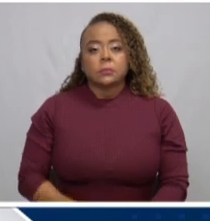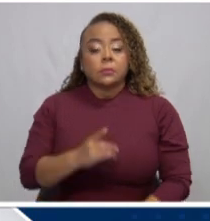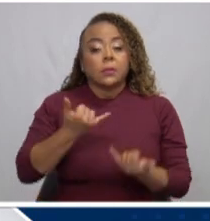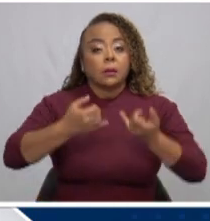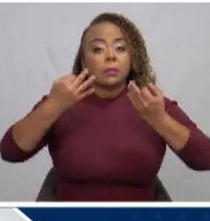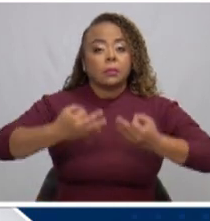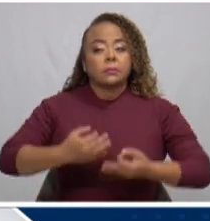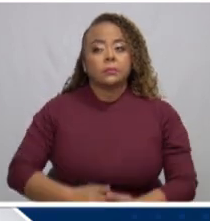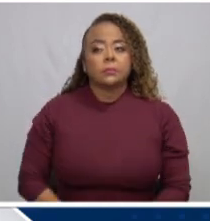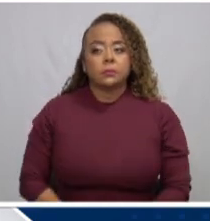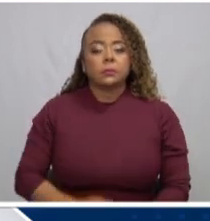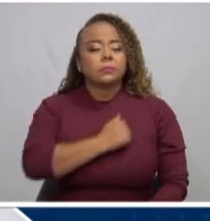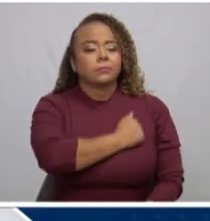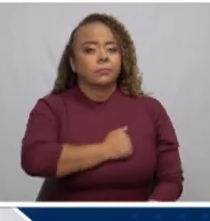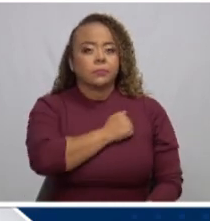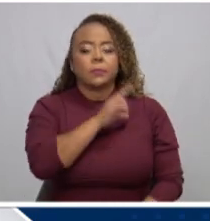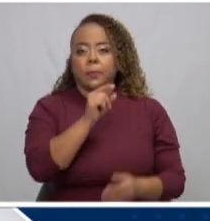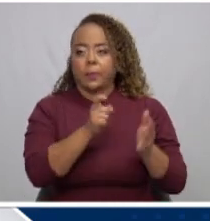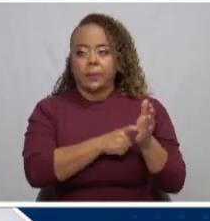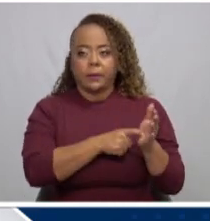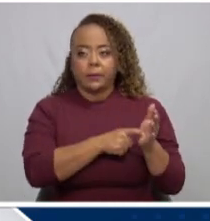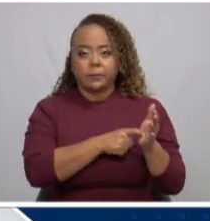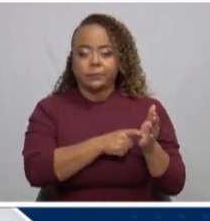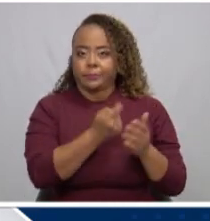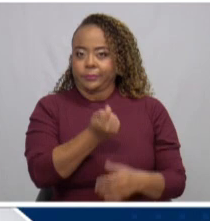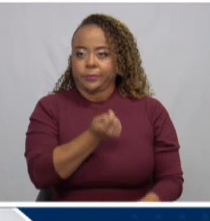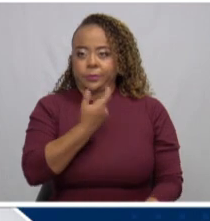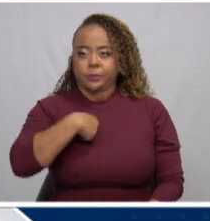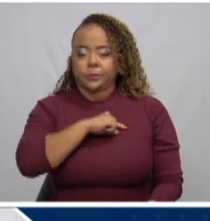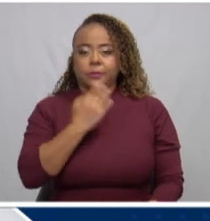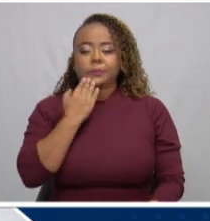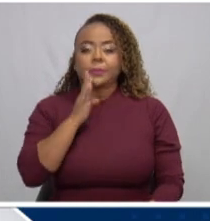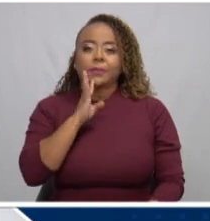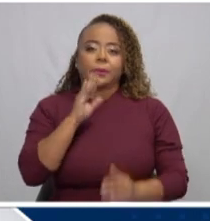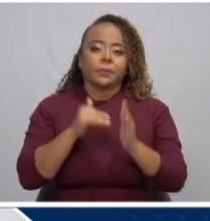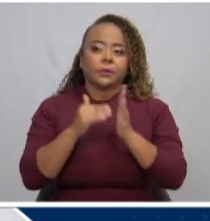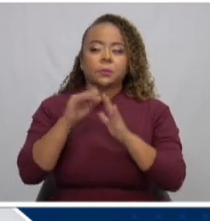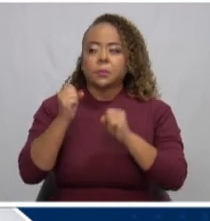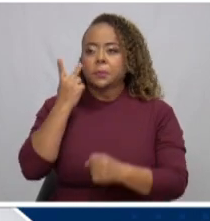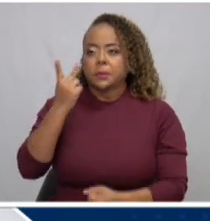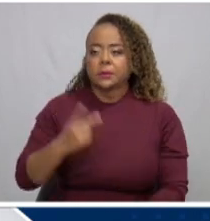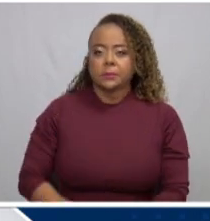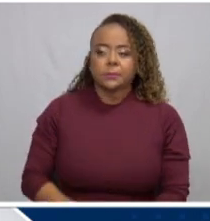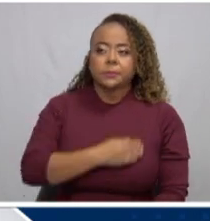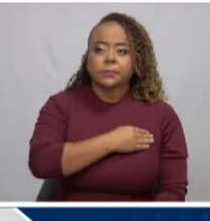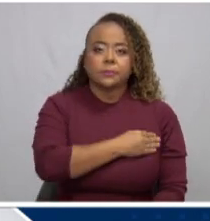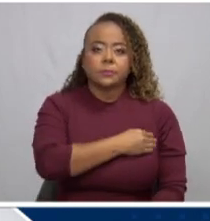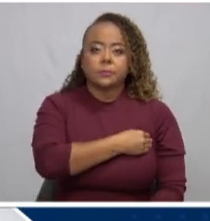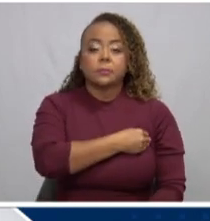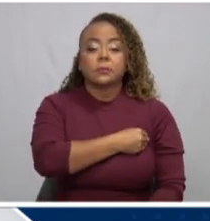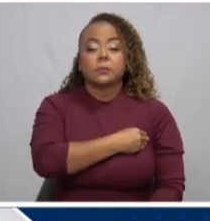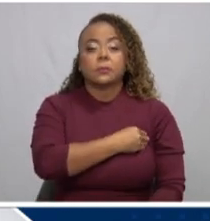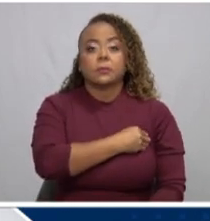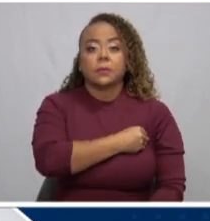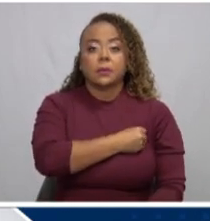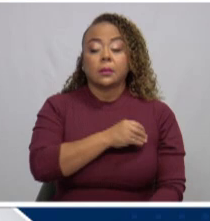ahora bien que no perdón Monte no son deudas menores verdad estamos hablando de millones estamos hablando estamos hablando de esa prisa casi